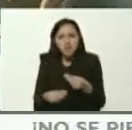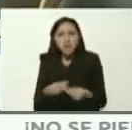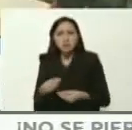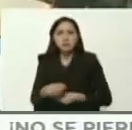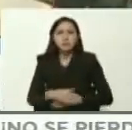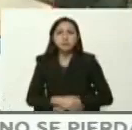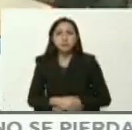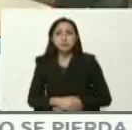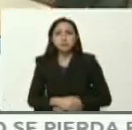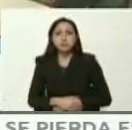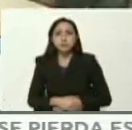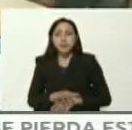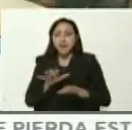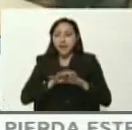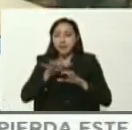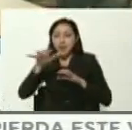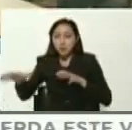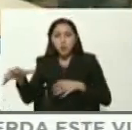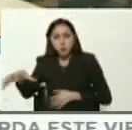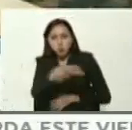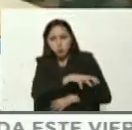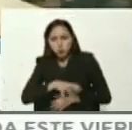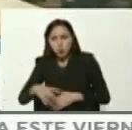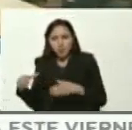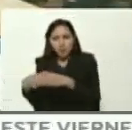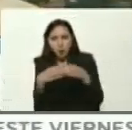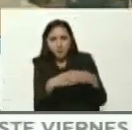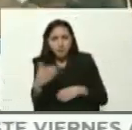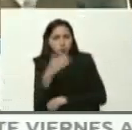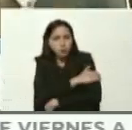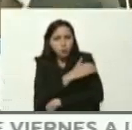con la inmensa mayoría de los sectores opositores,